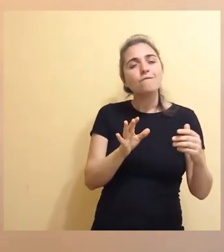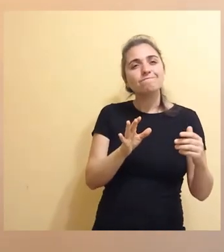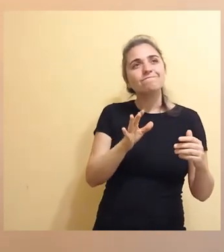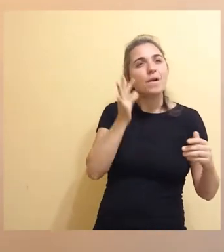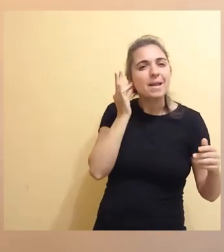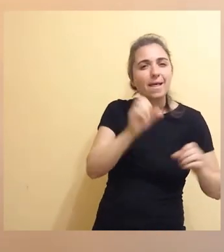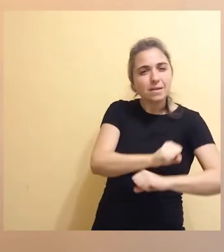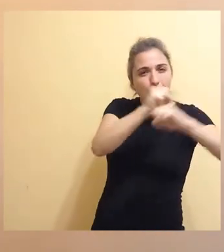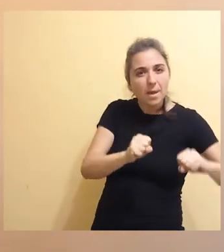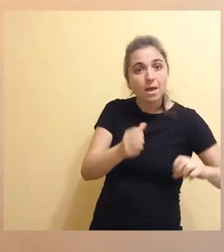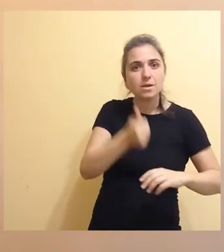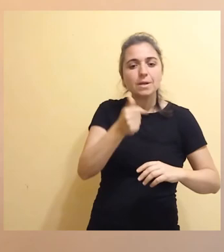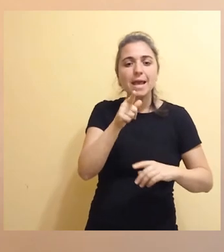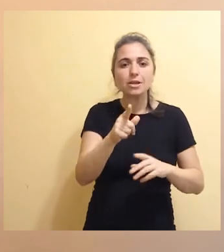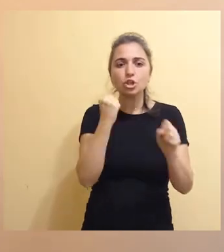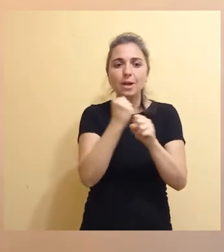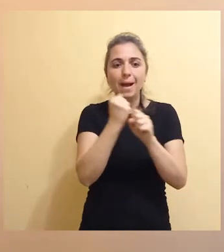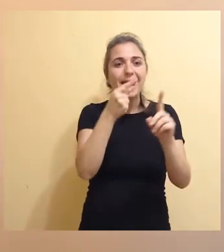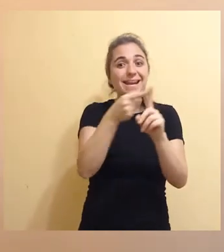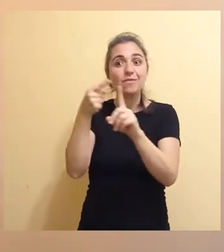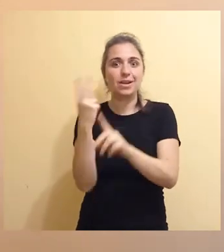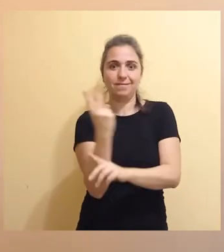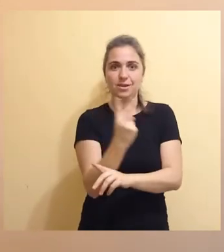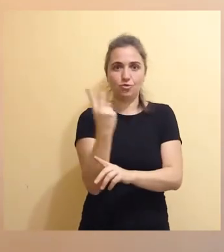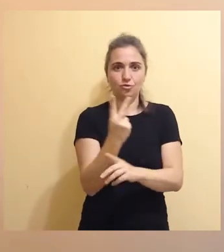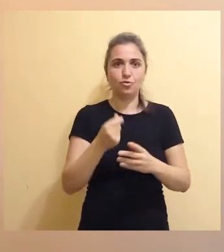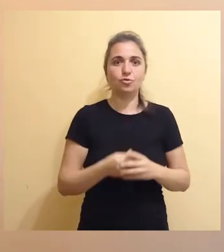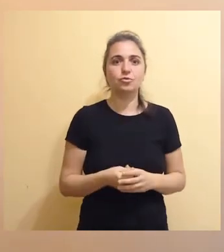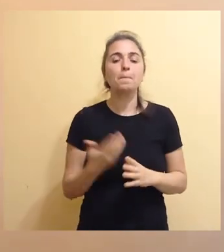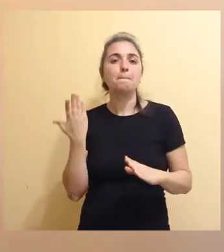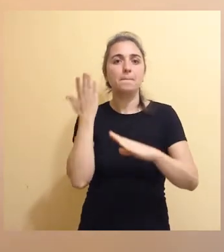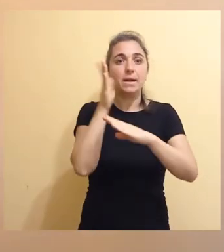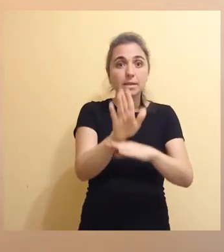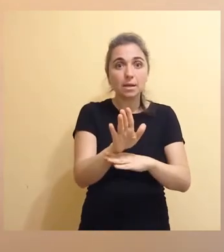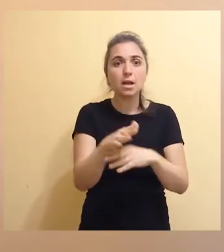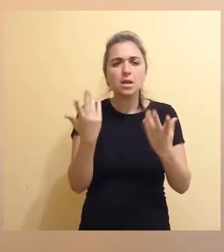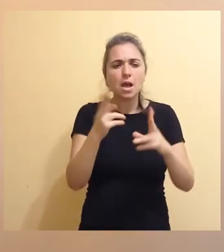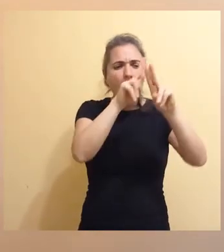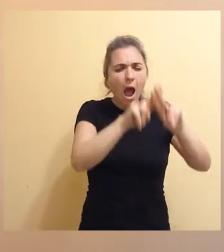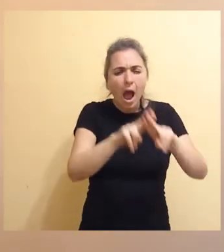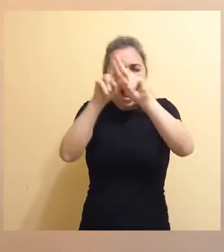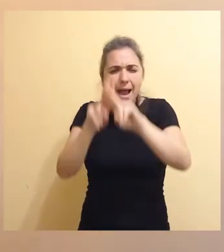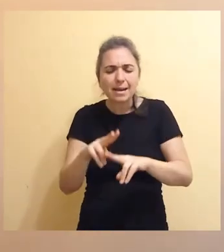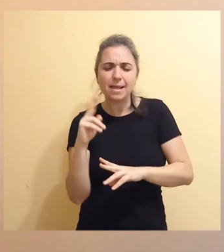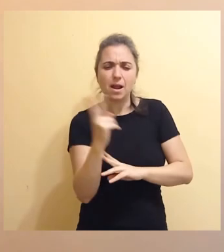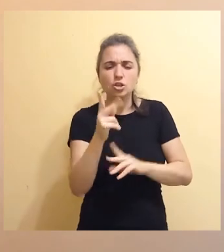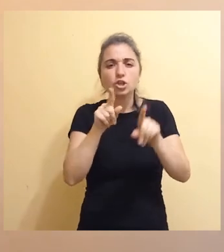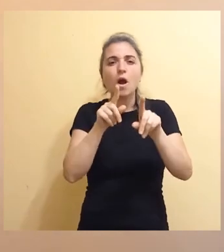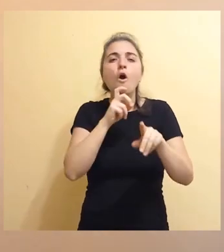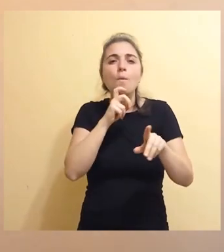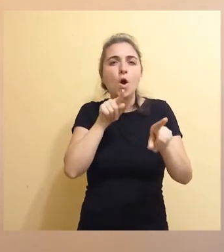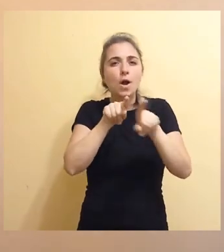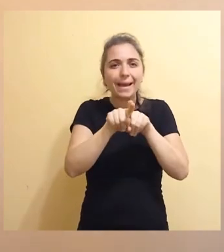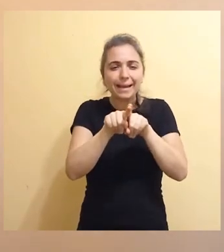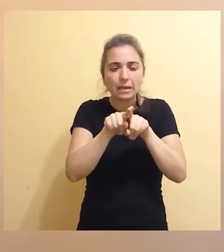y feminidades más empoderadas, ¿no? Necesitamos trabajar con esos referentes y probablemente analizar los que tienen de